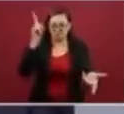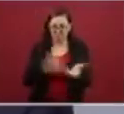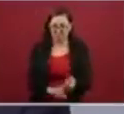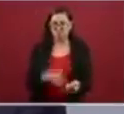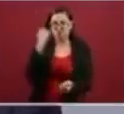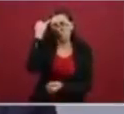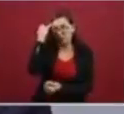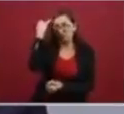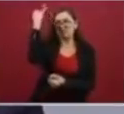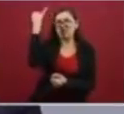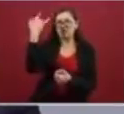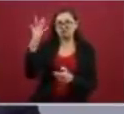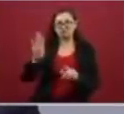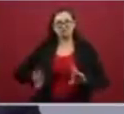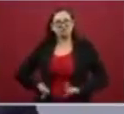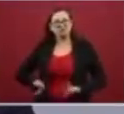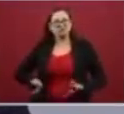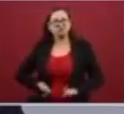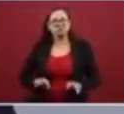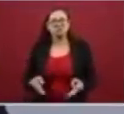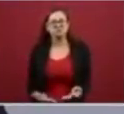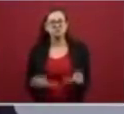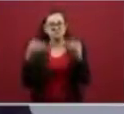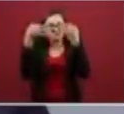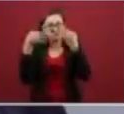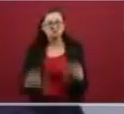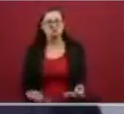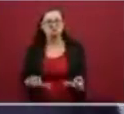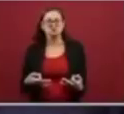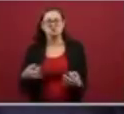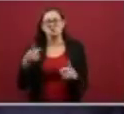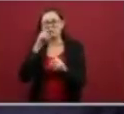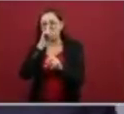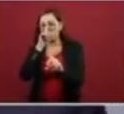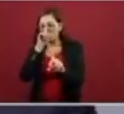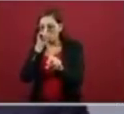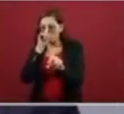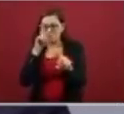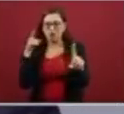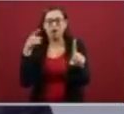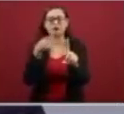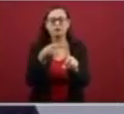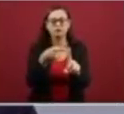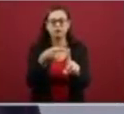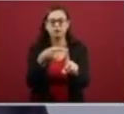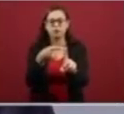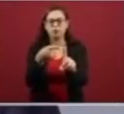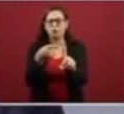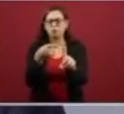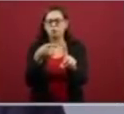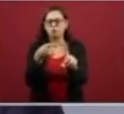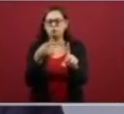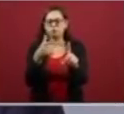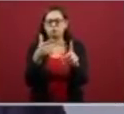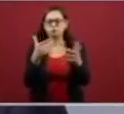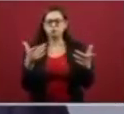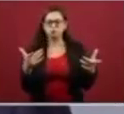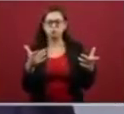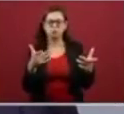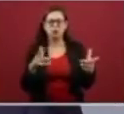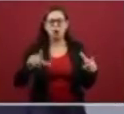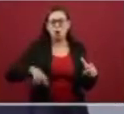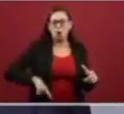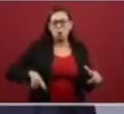ellos y no limita su propósito a un simple cambio